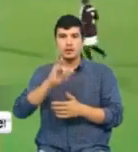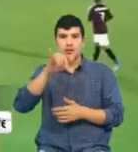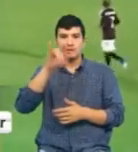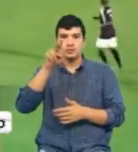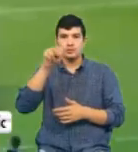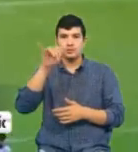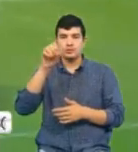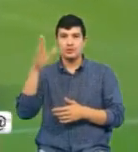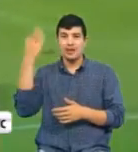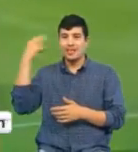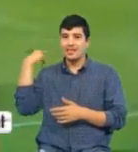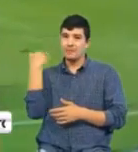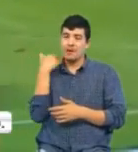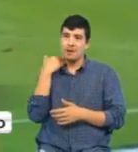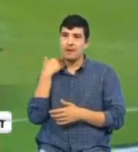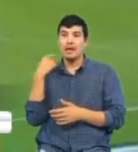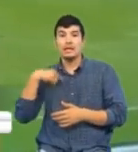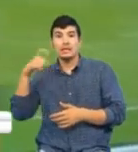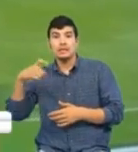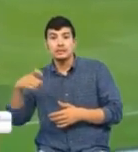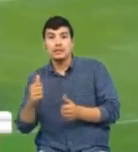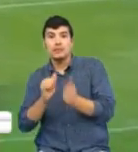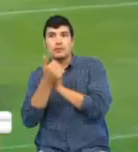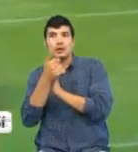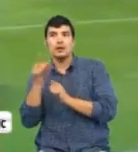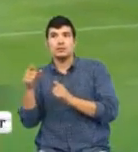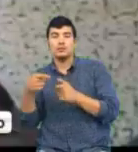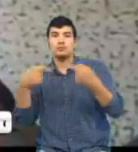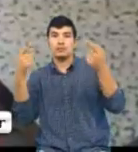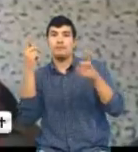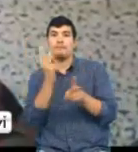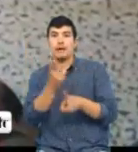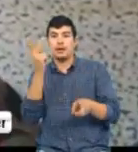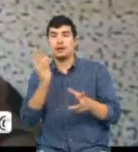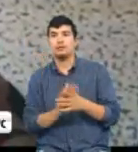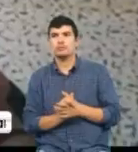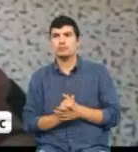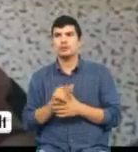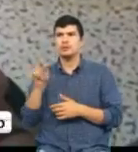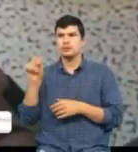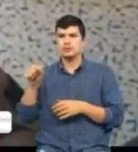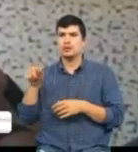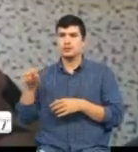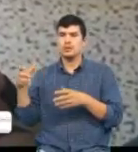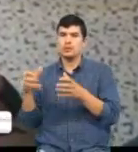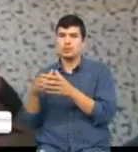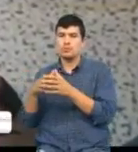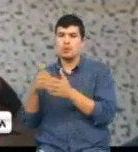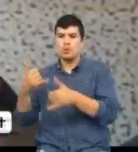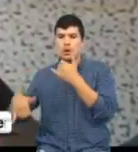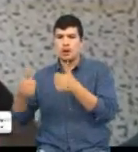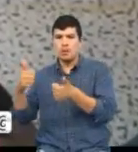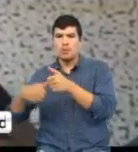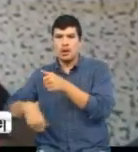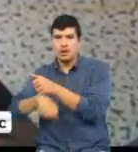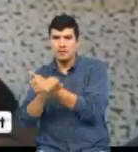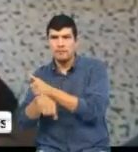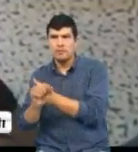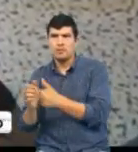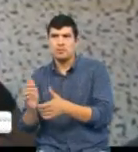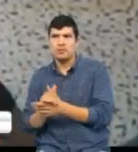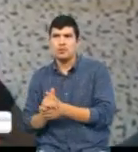los dos partidos que ha jugado y está necesitado de triunfos, eso lo hace un rival peligroso. Es un equipo grande, un equipo que juega muy bien al fútbol,